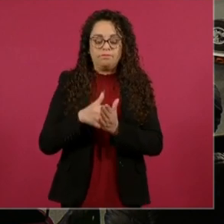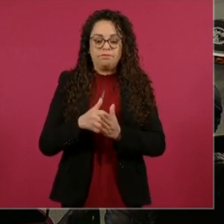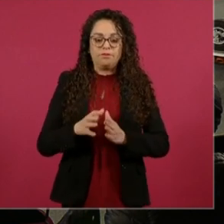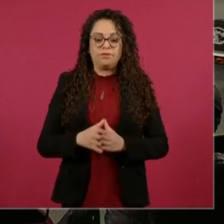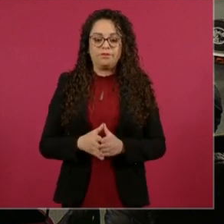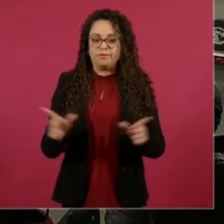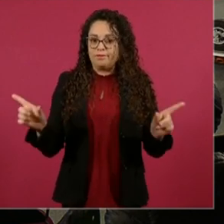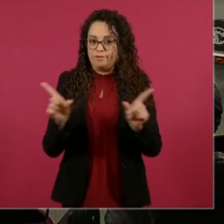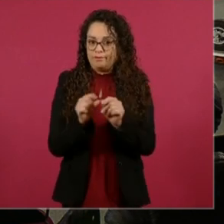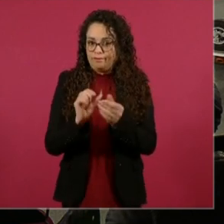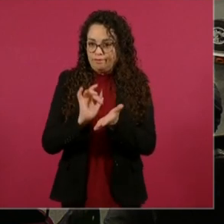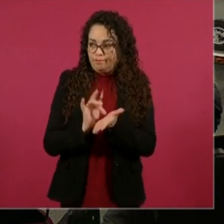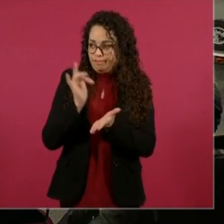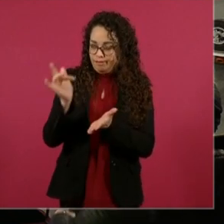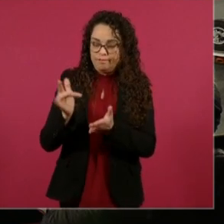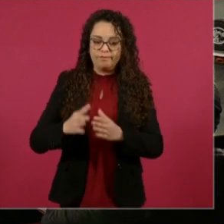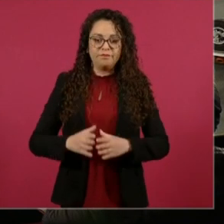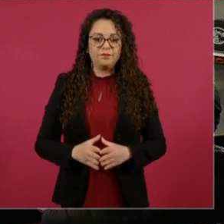Gracias.